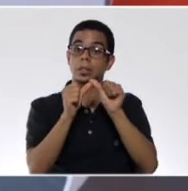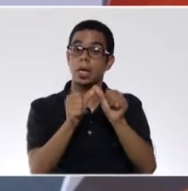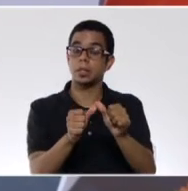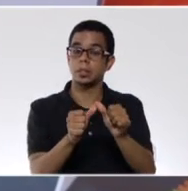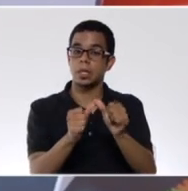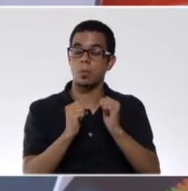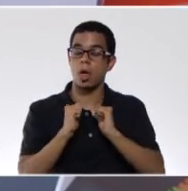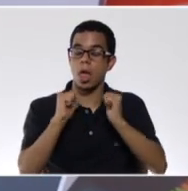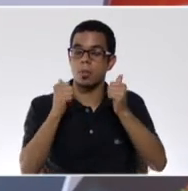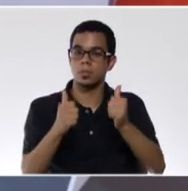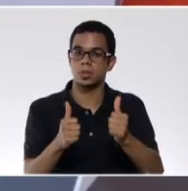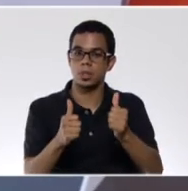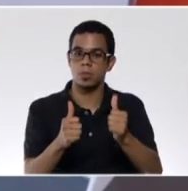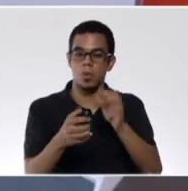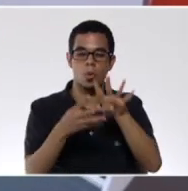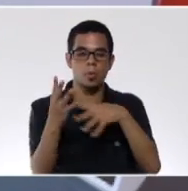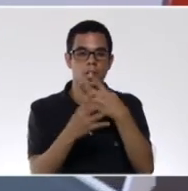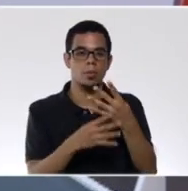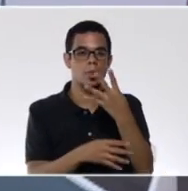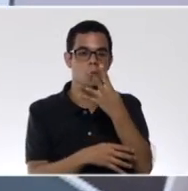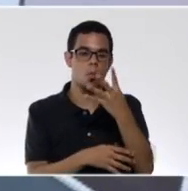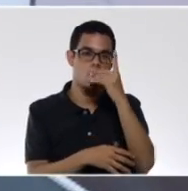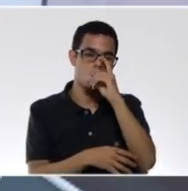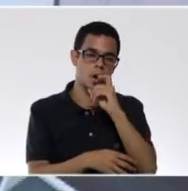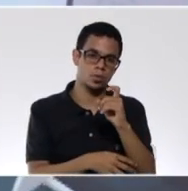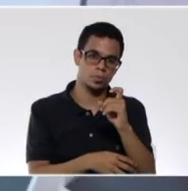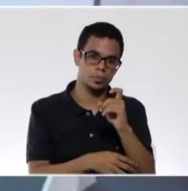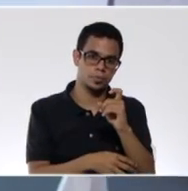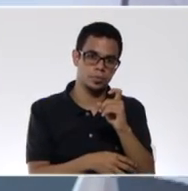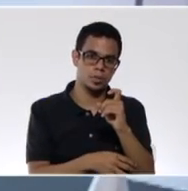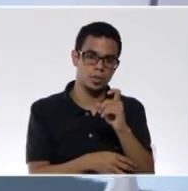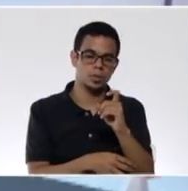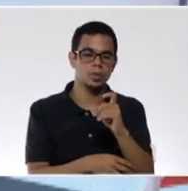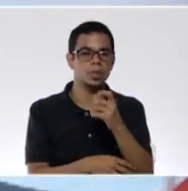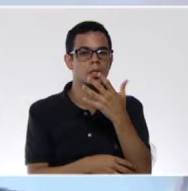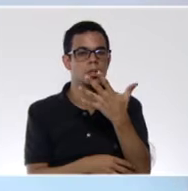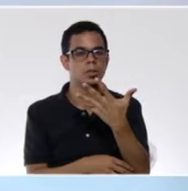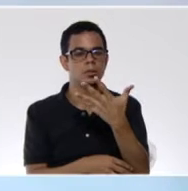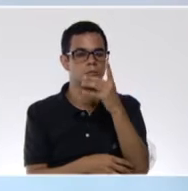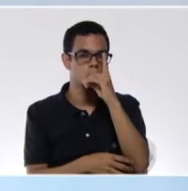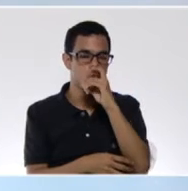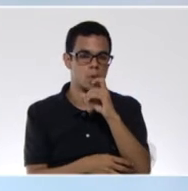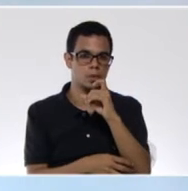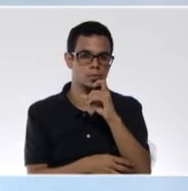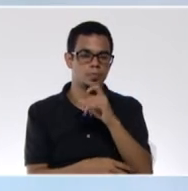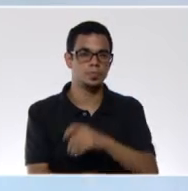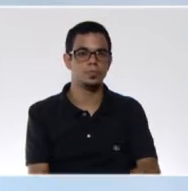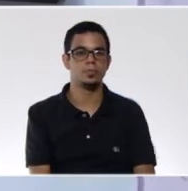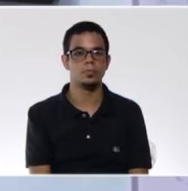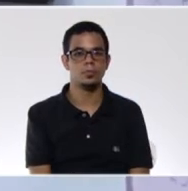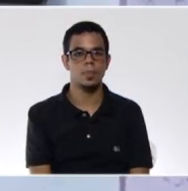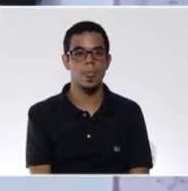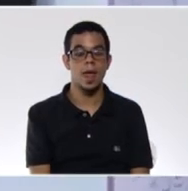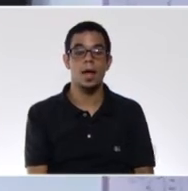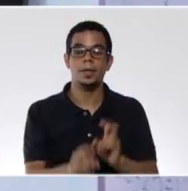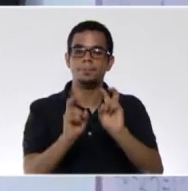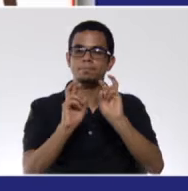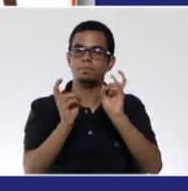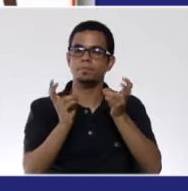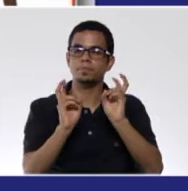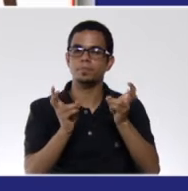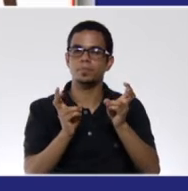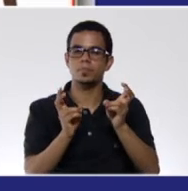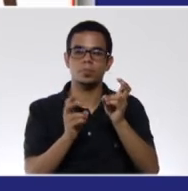las progresiones aritméticas y para quinto año las variaciones. El tema